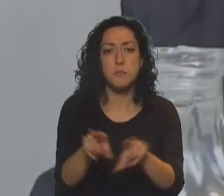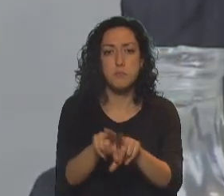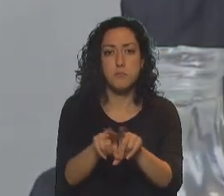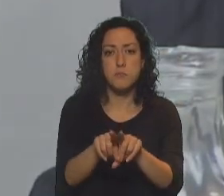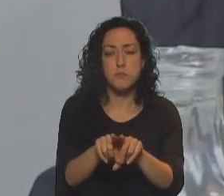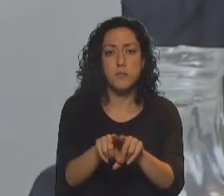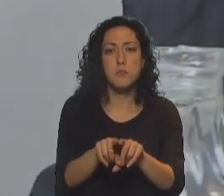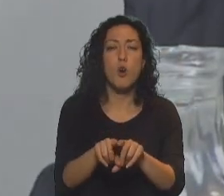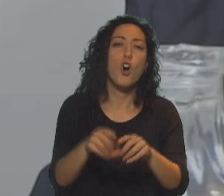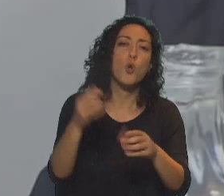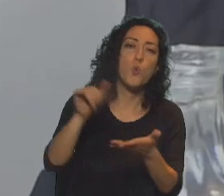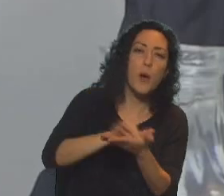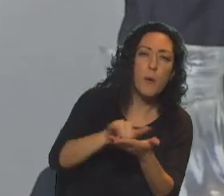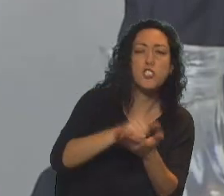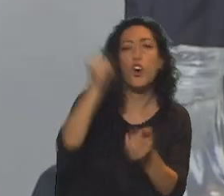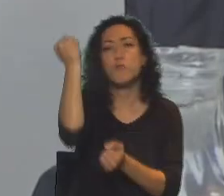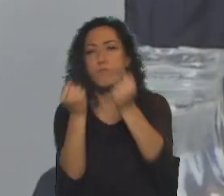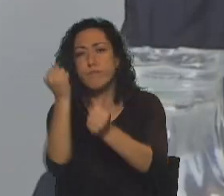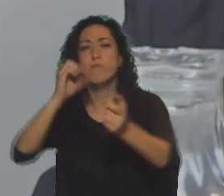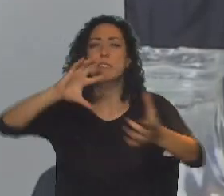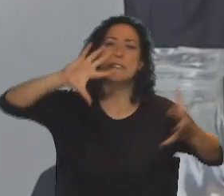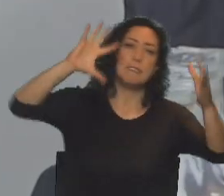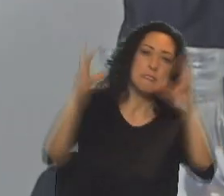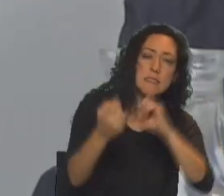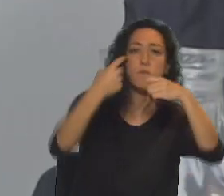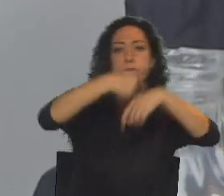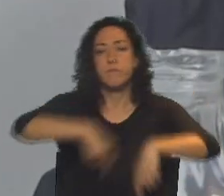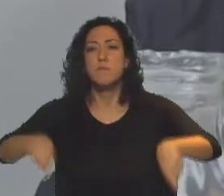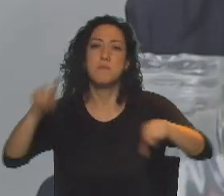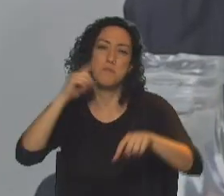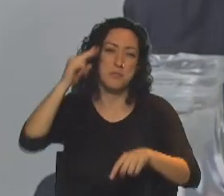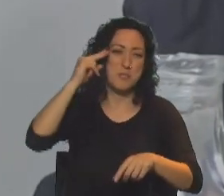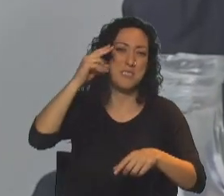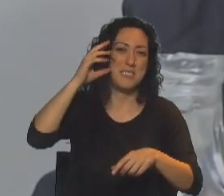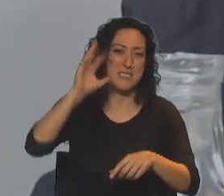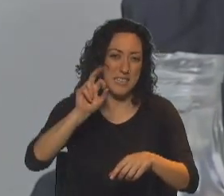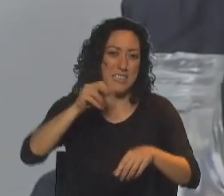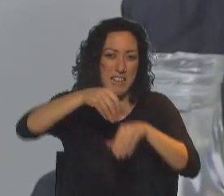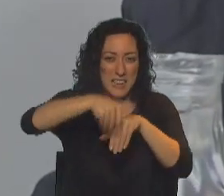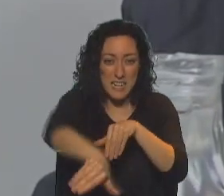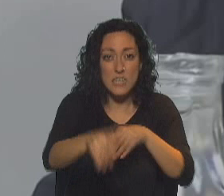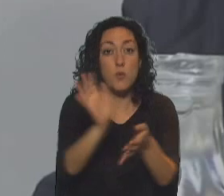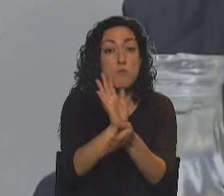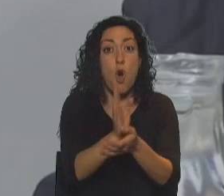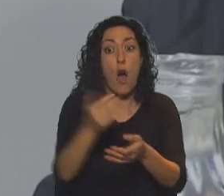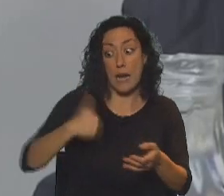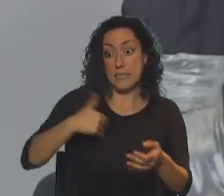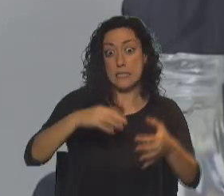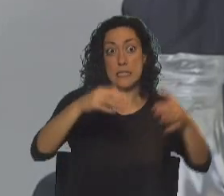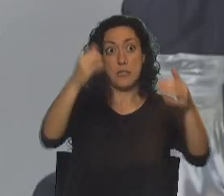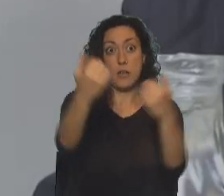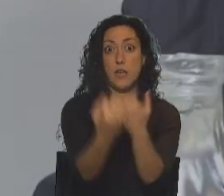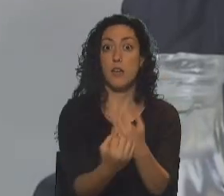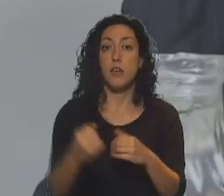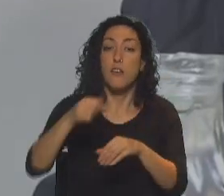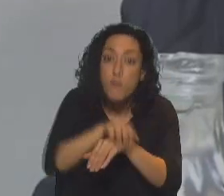de la Bolsa de Nueva York y lo que fue la Gran Depresión, después a partir del 30, había disparado los precios en la Argentina de los